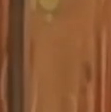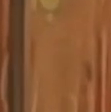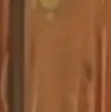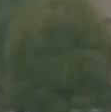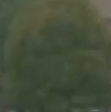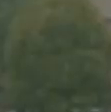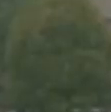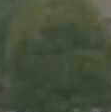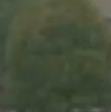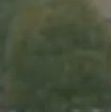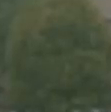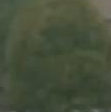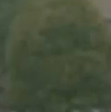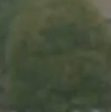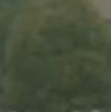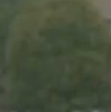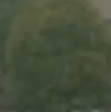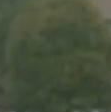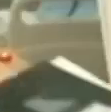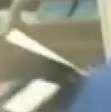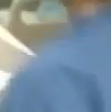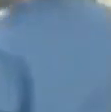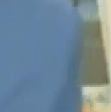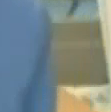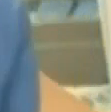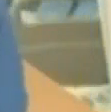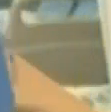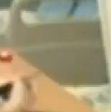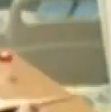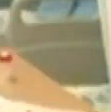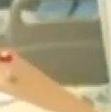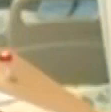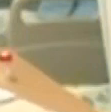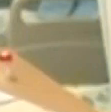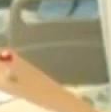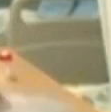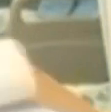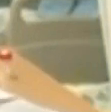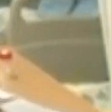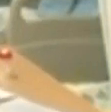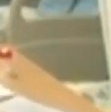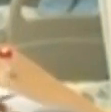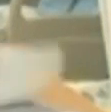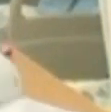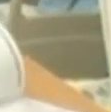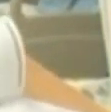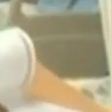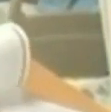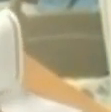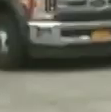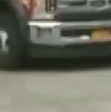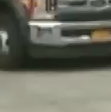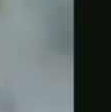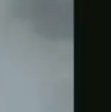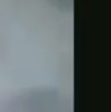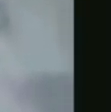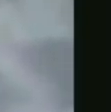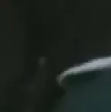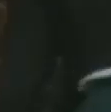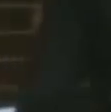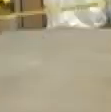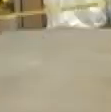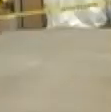se detectó el primer caso de coronavirus que ha impactado a 174 países de los 193 del planeta.